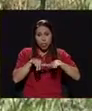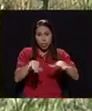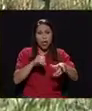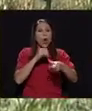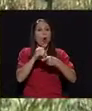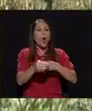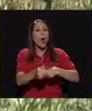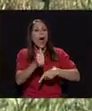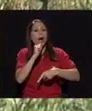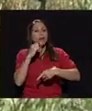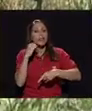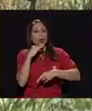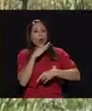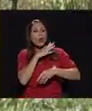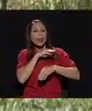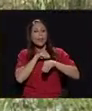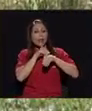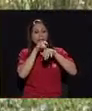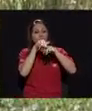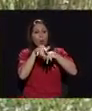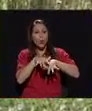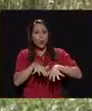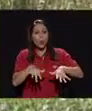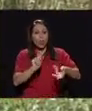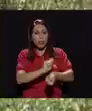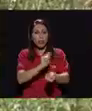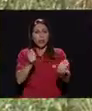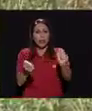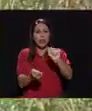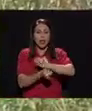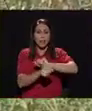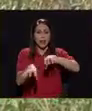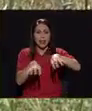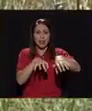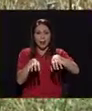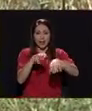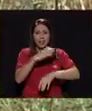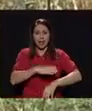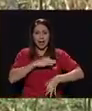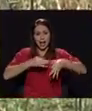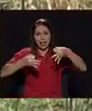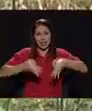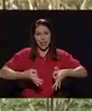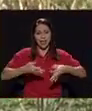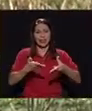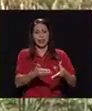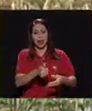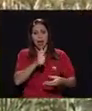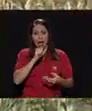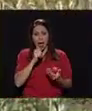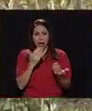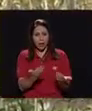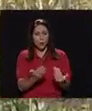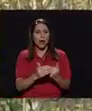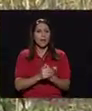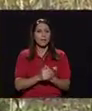que llegan a los cuerpos de aguas, ¿verdad?, y cambian la dinámica de la calidad de este